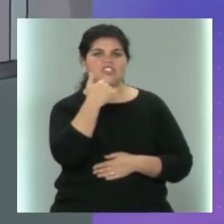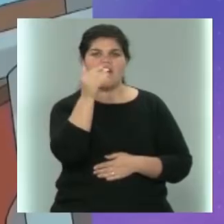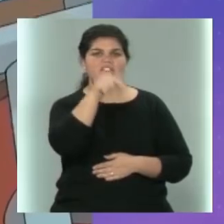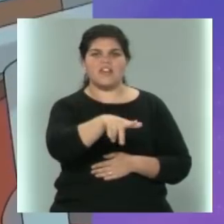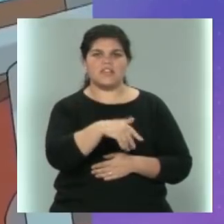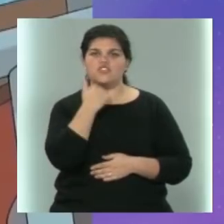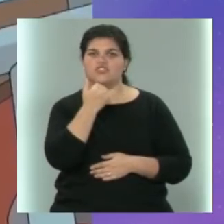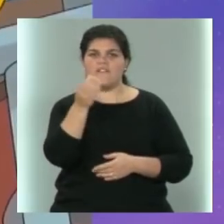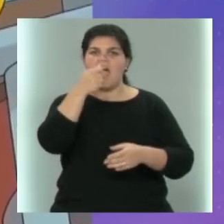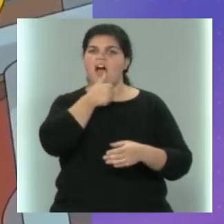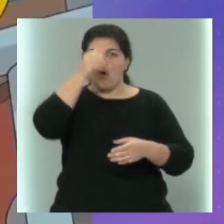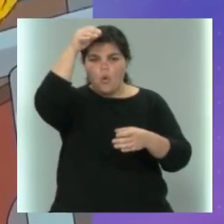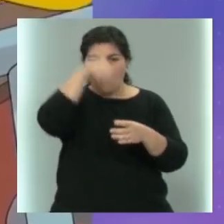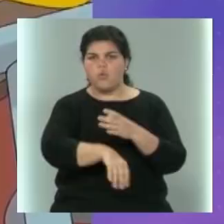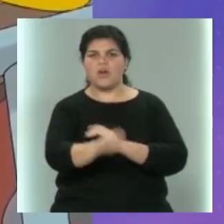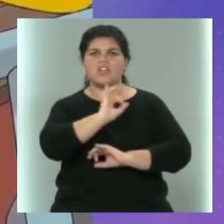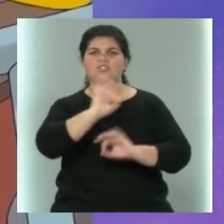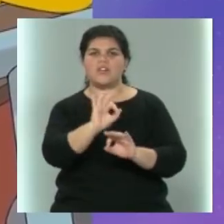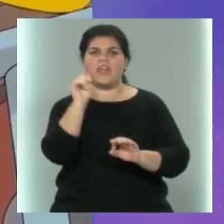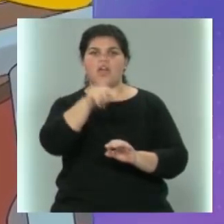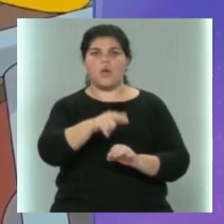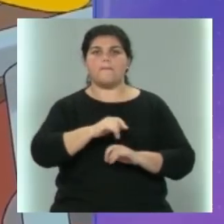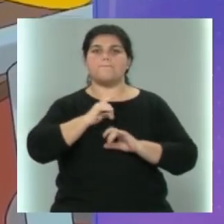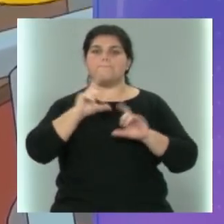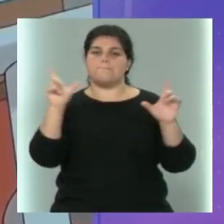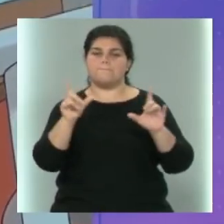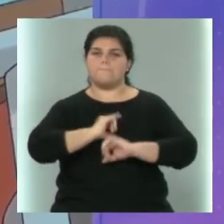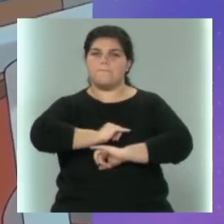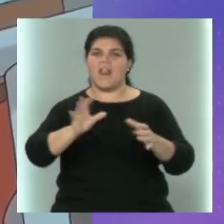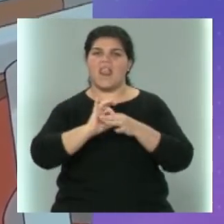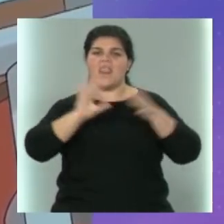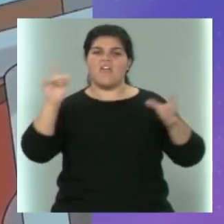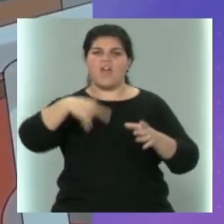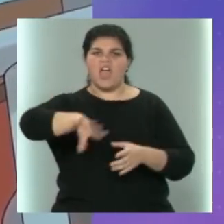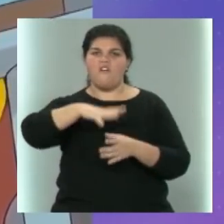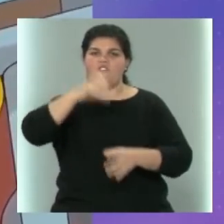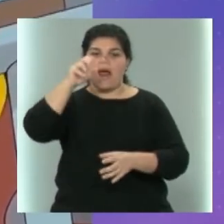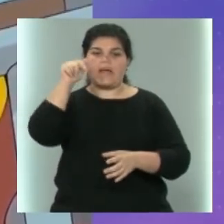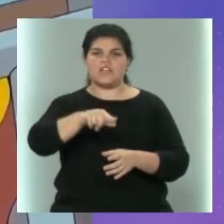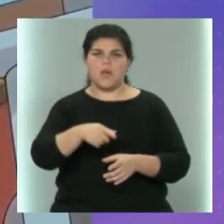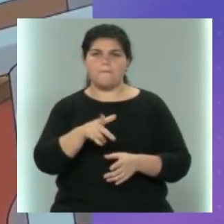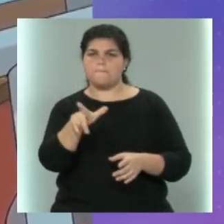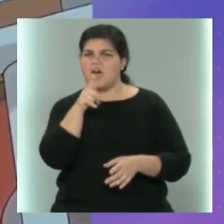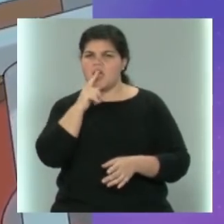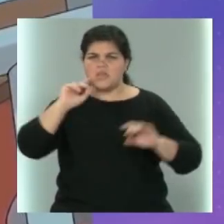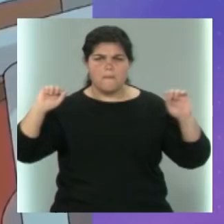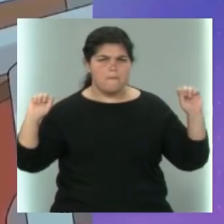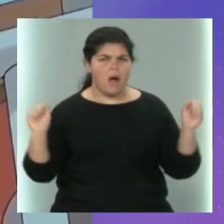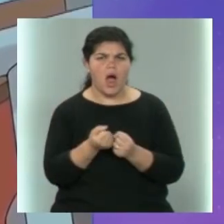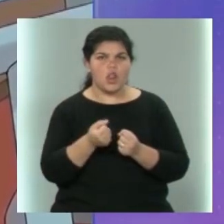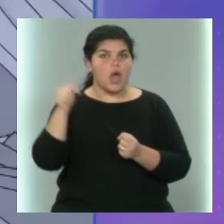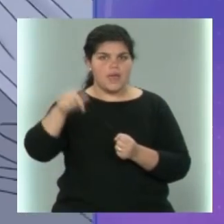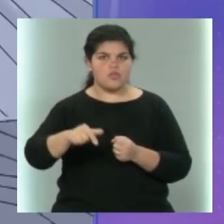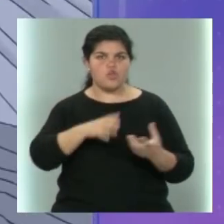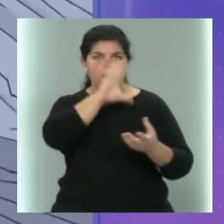fracturas hidráulicas. Le lavaron el cerebro los programas liberales de televisión que usan al fracking como un villano. Pero esto puede salvar